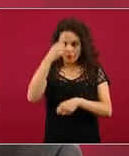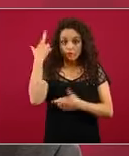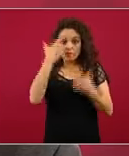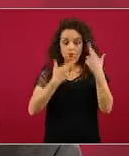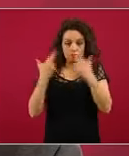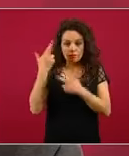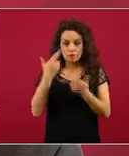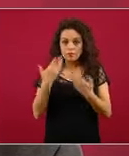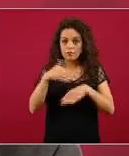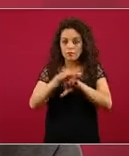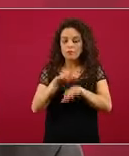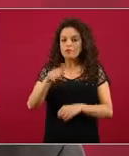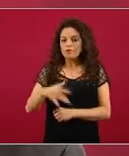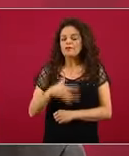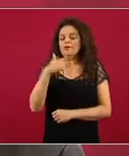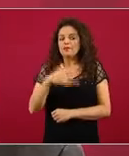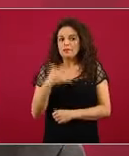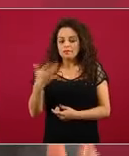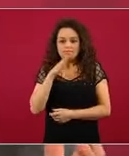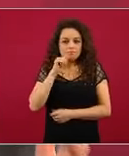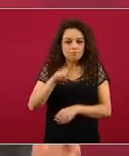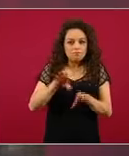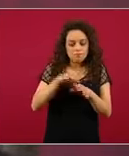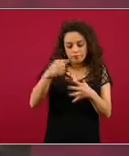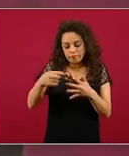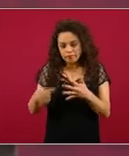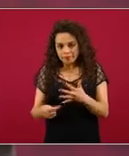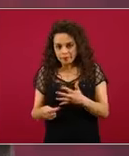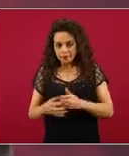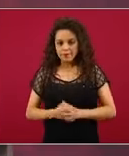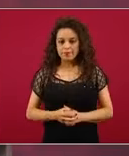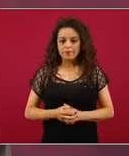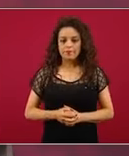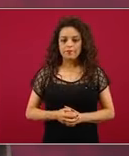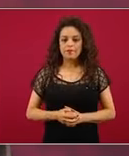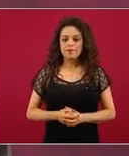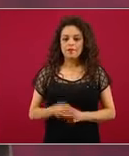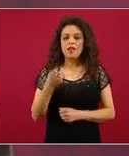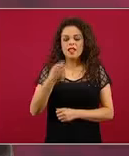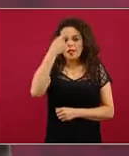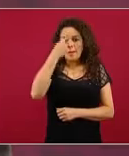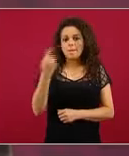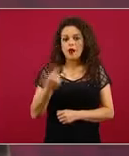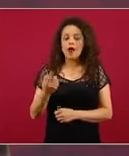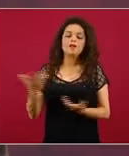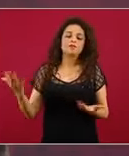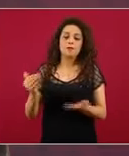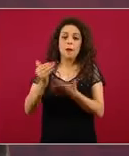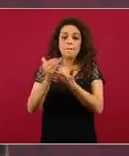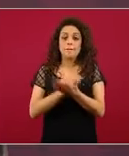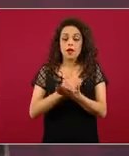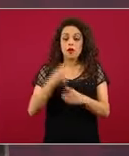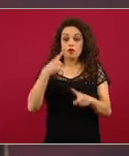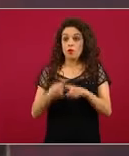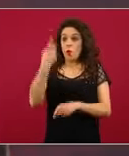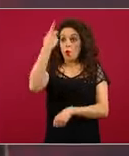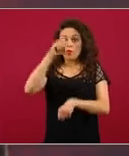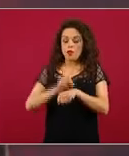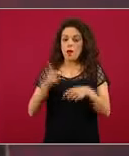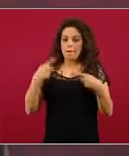en los casos sintomáticos, etcétera. Esto lo que logra es que haya menos casos por día, y la meta es que haya